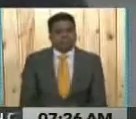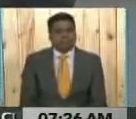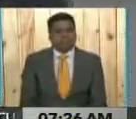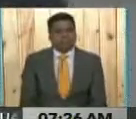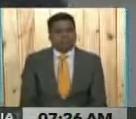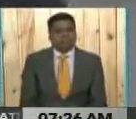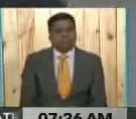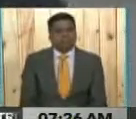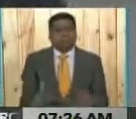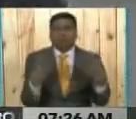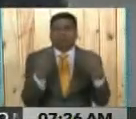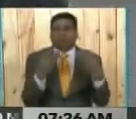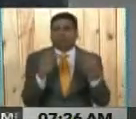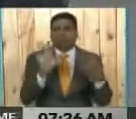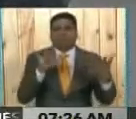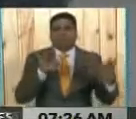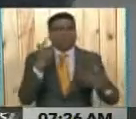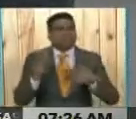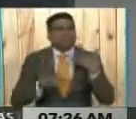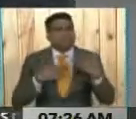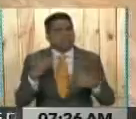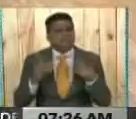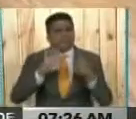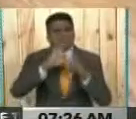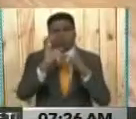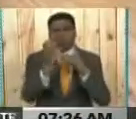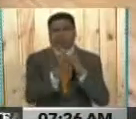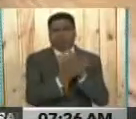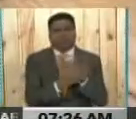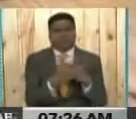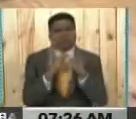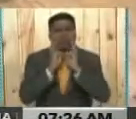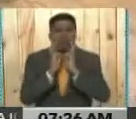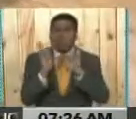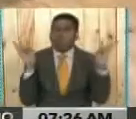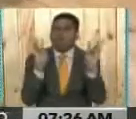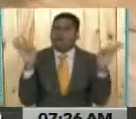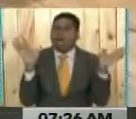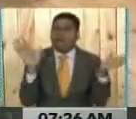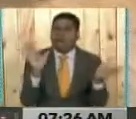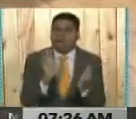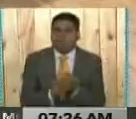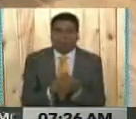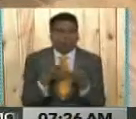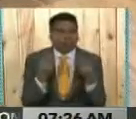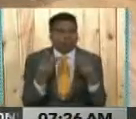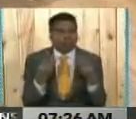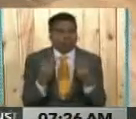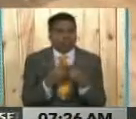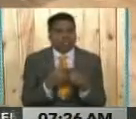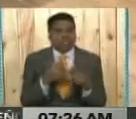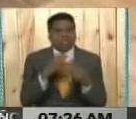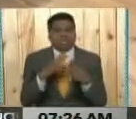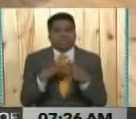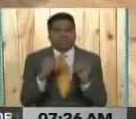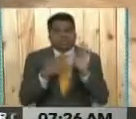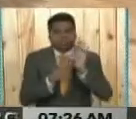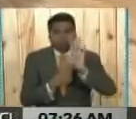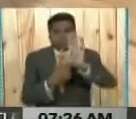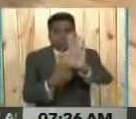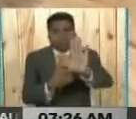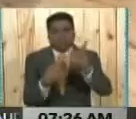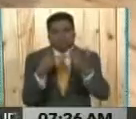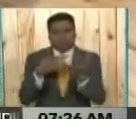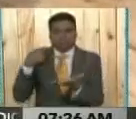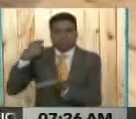un volumen de actividad cultural, yo creo que inédito en el país, con la proyección y el financiamiento que hace a